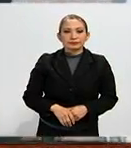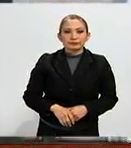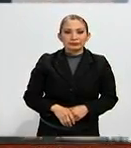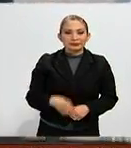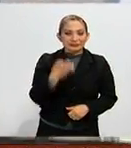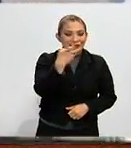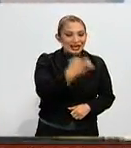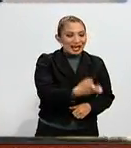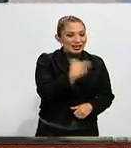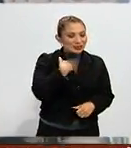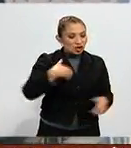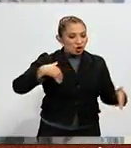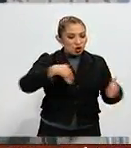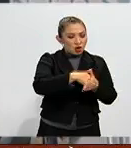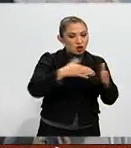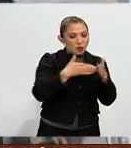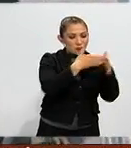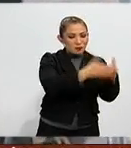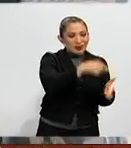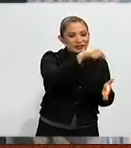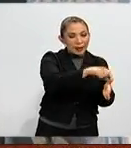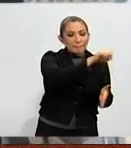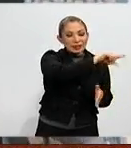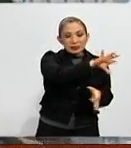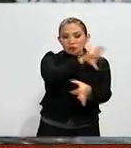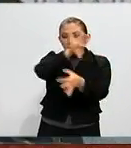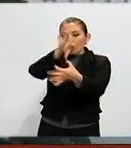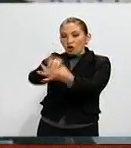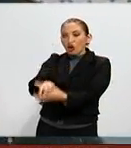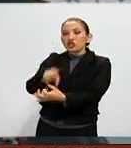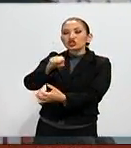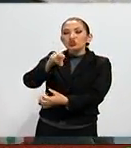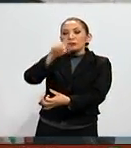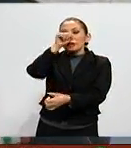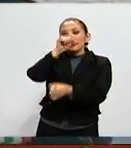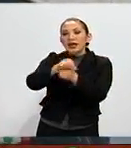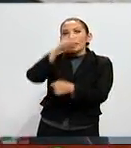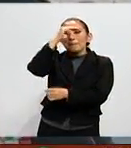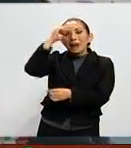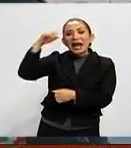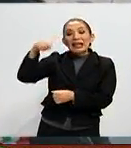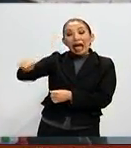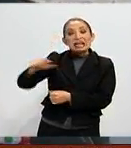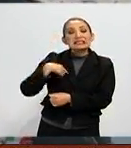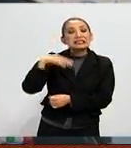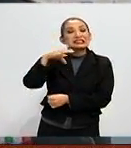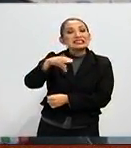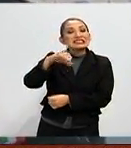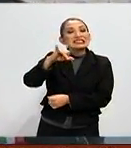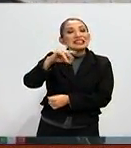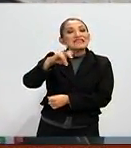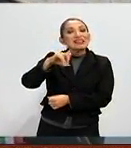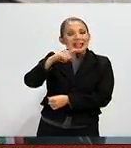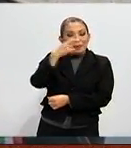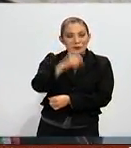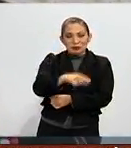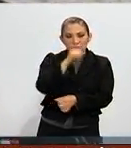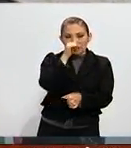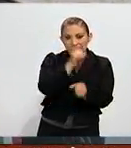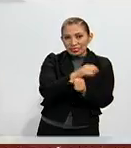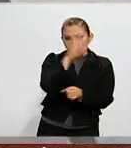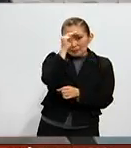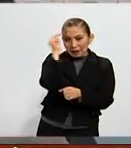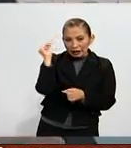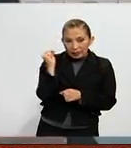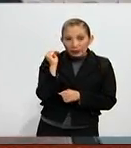Estas capitanías de puerto pasarían a formar parte de la Subsecretaría de Marina, que es la parte civil de la Secretaría de